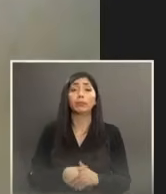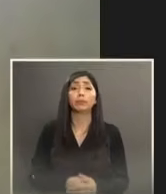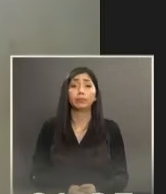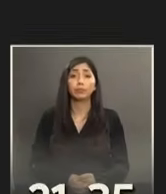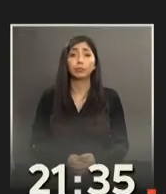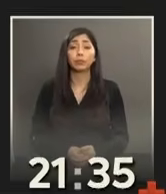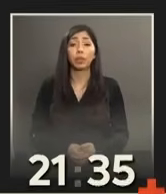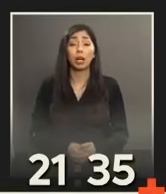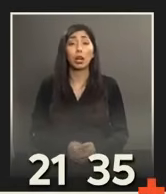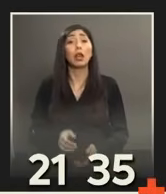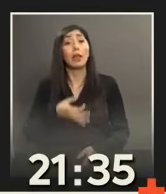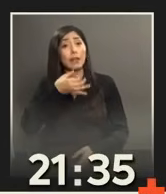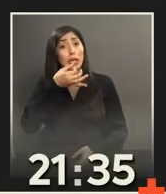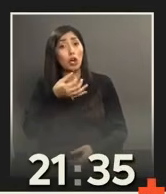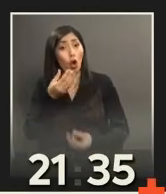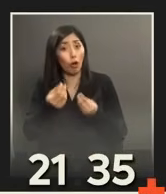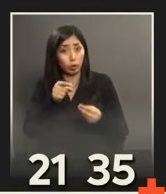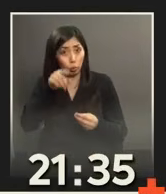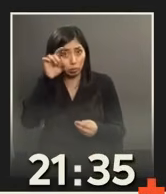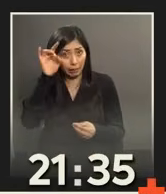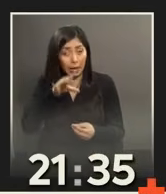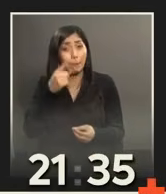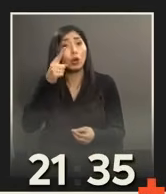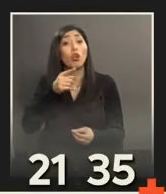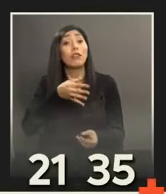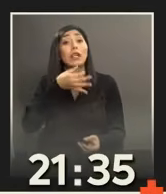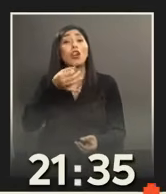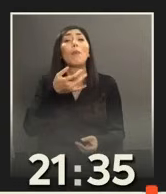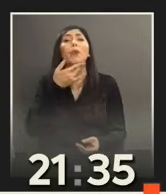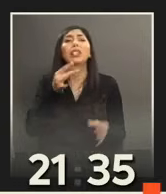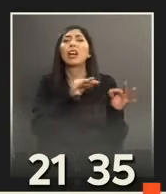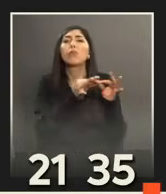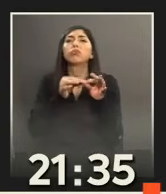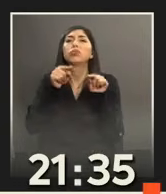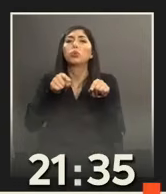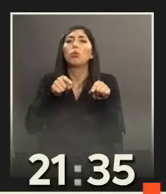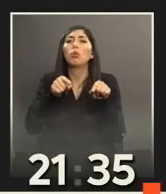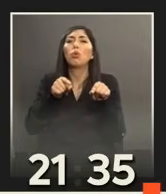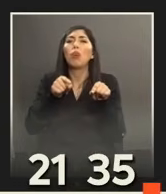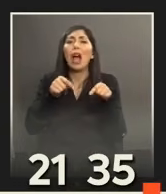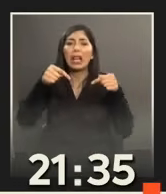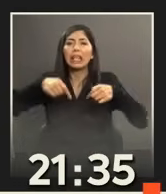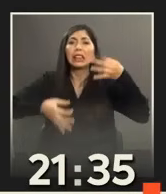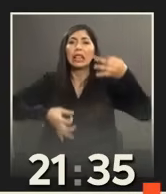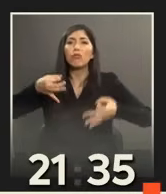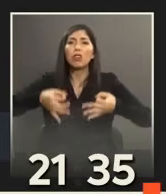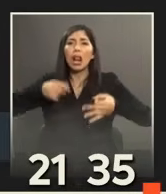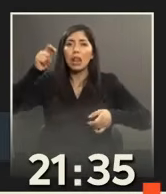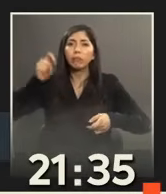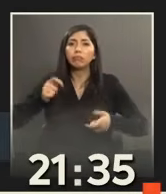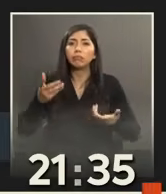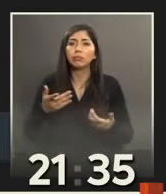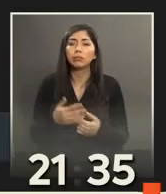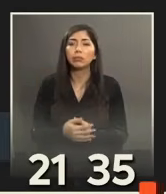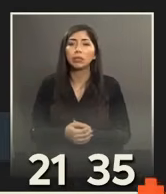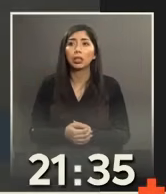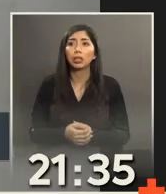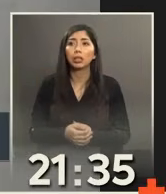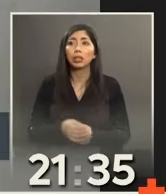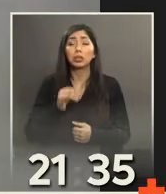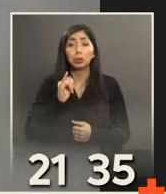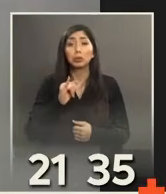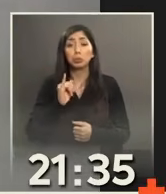absolutamente. ¿Le dijeron, obviamente usted sabía, pero le dijeron el motivo por qué lo iban a poner a disposición del tribunal? Claro, así es,